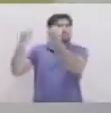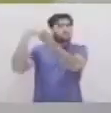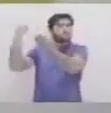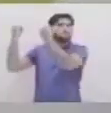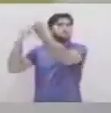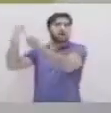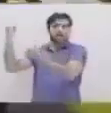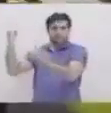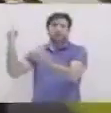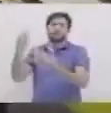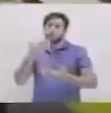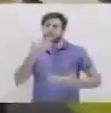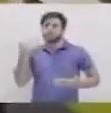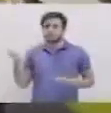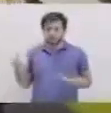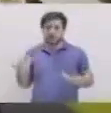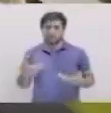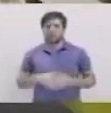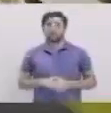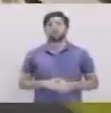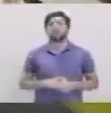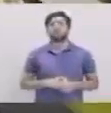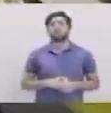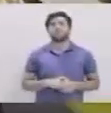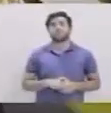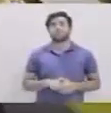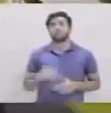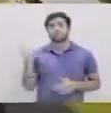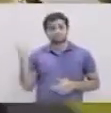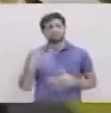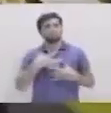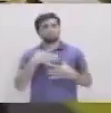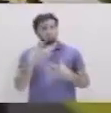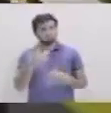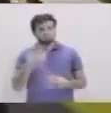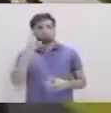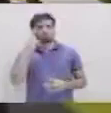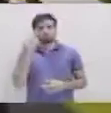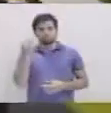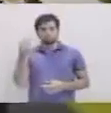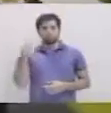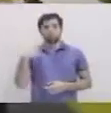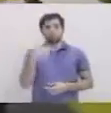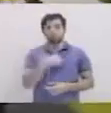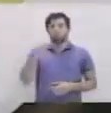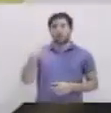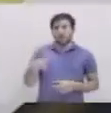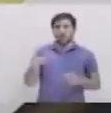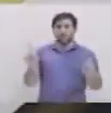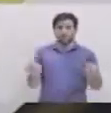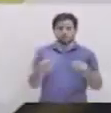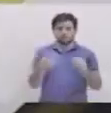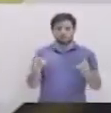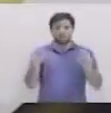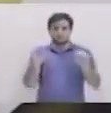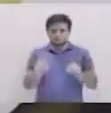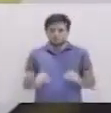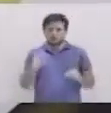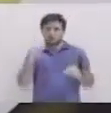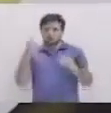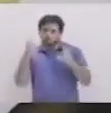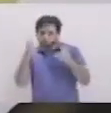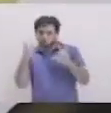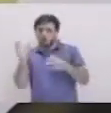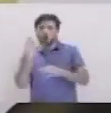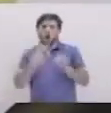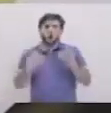la escuchamos. Qué interesante esto que nos está comentando, profe, porque así también, pues, cuando escuchamos una canción y que tal vez no le sabemos